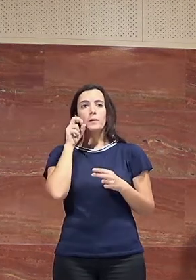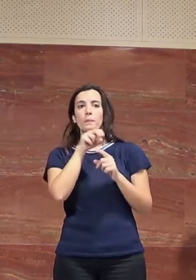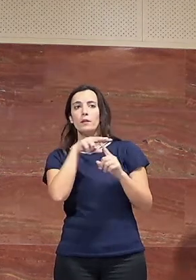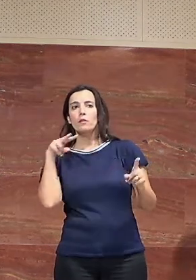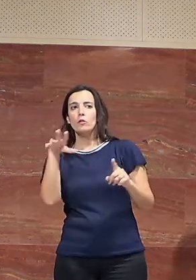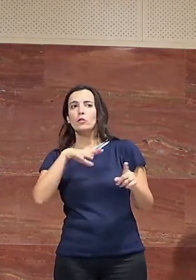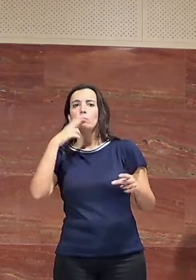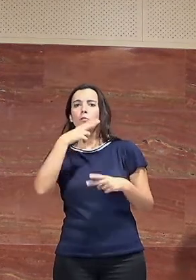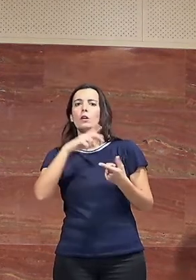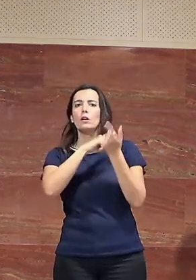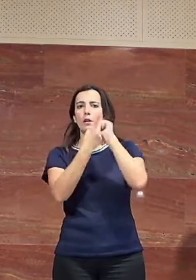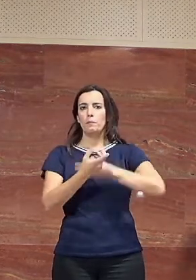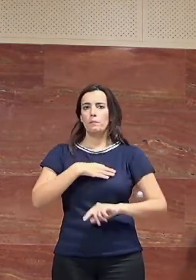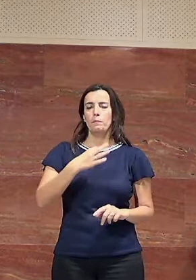público.